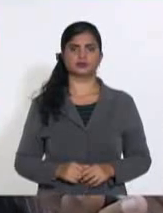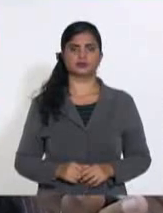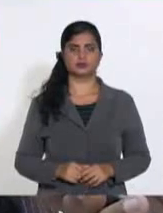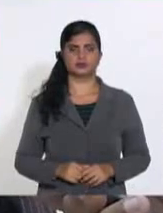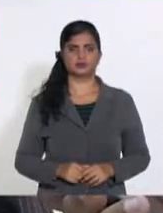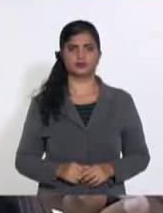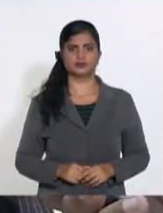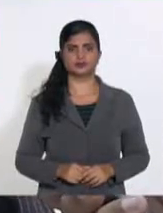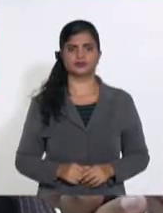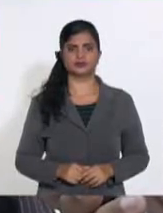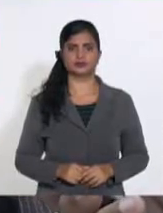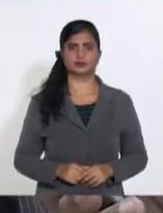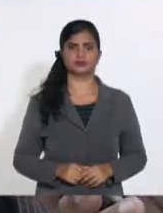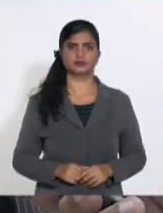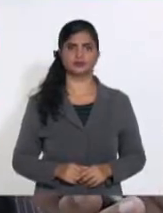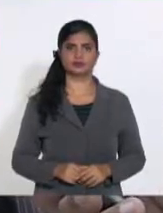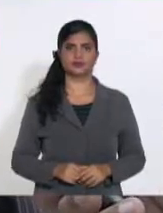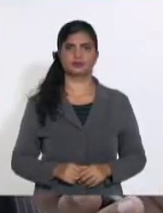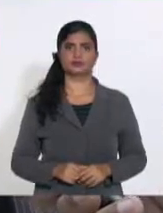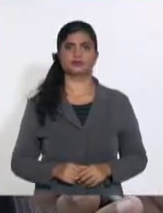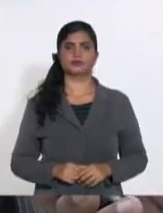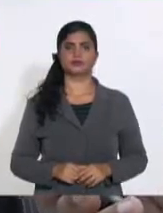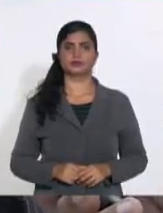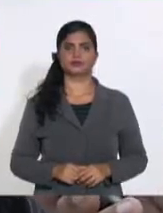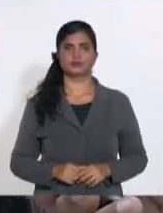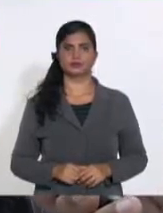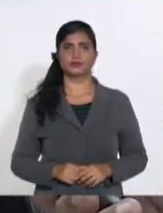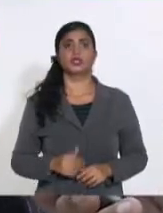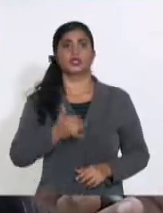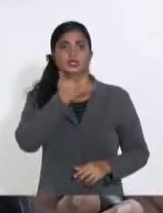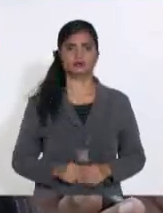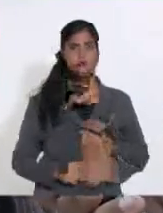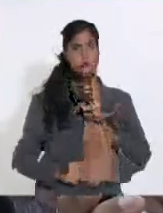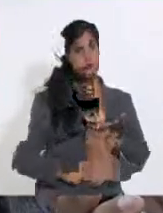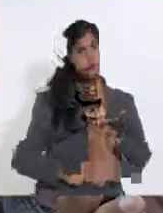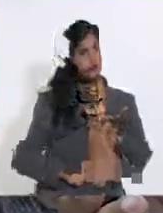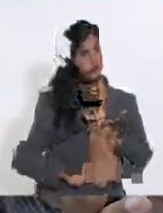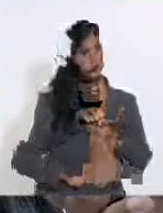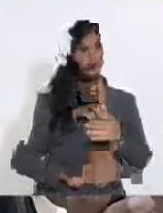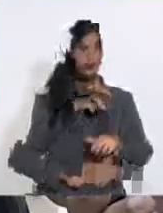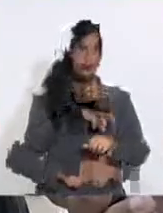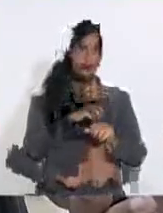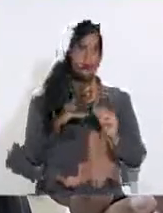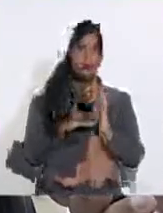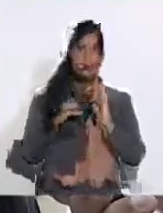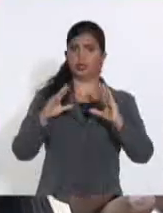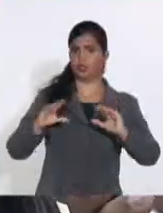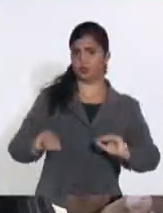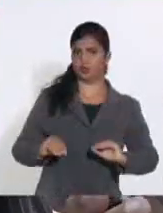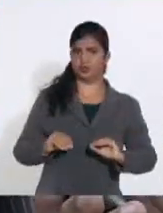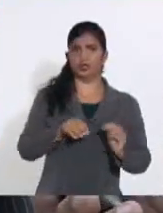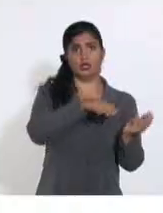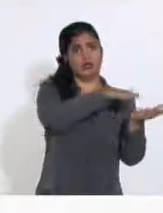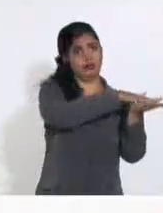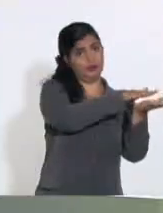traer como resultado afectación al servicio ya en el horario de la máxima demanda del sistema con un 49 agua que tenemos de reserva para el día de